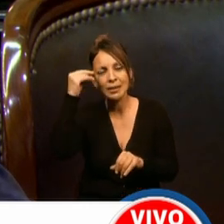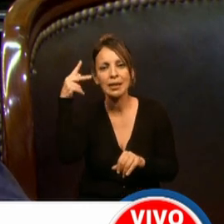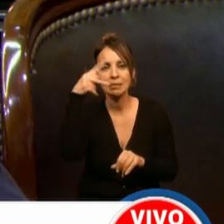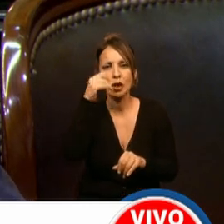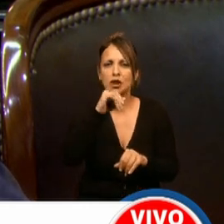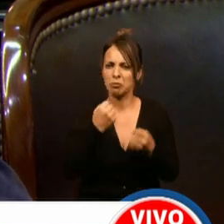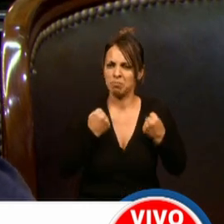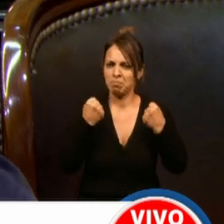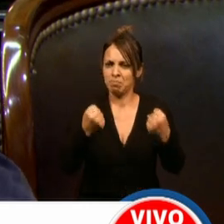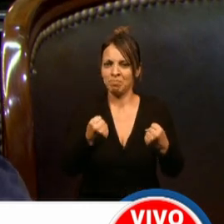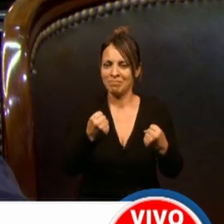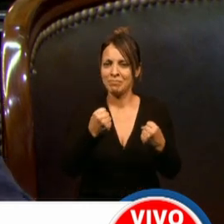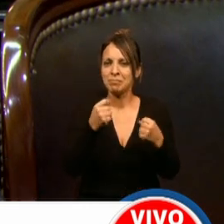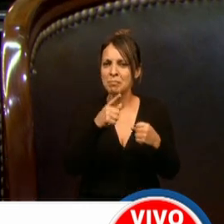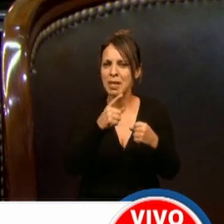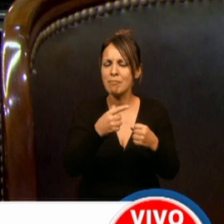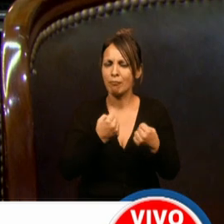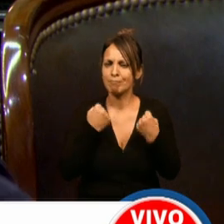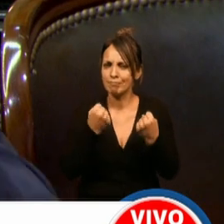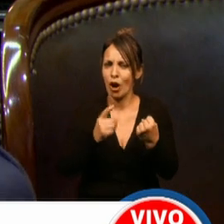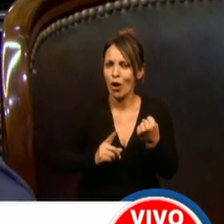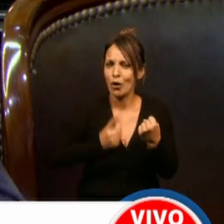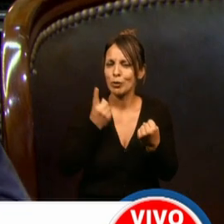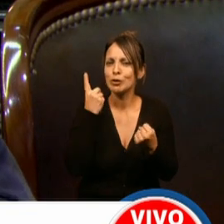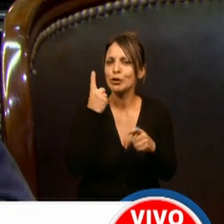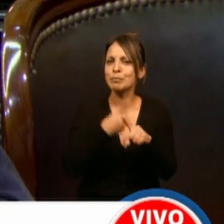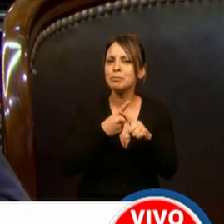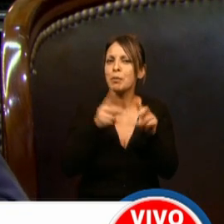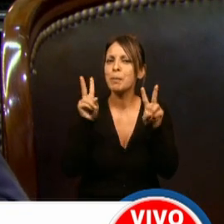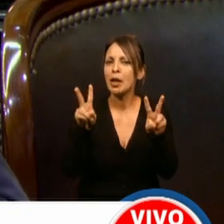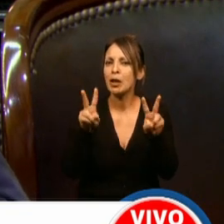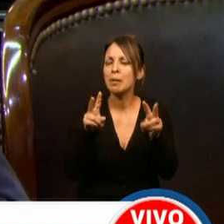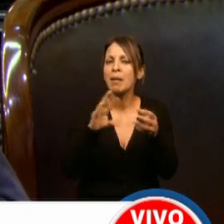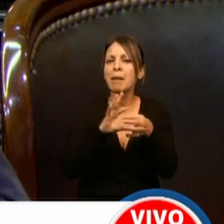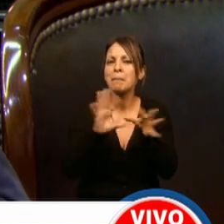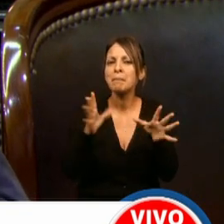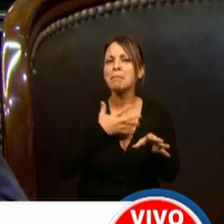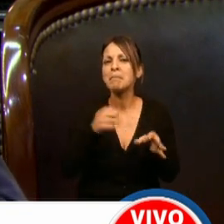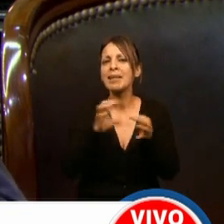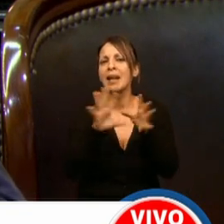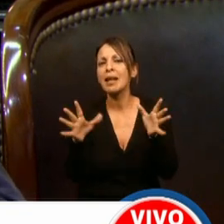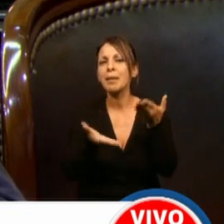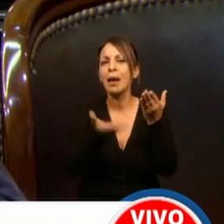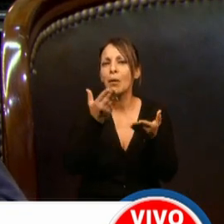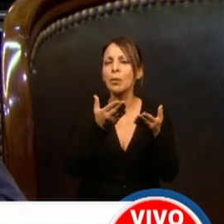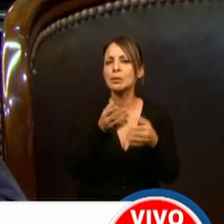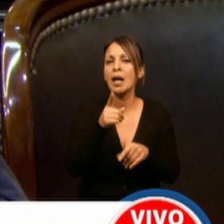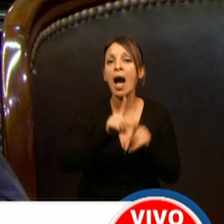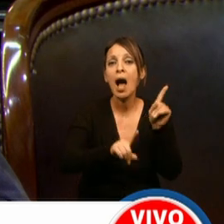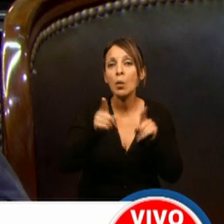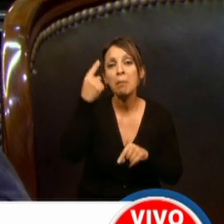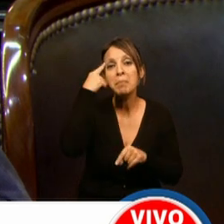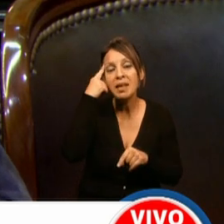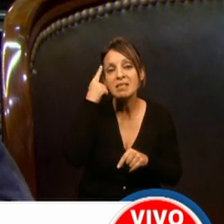levantan las banderas que a nosotros nos da gusto orgullo de la patria libre justa y soberana aquellos que creen que es